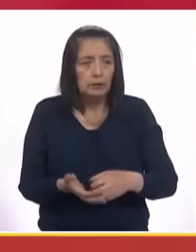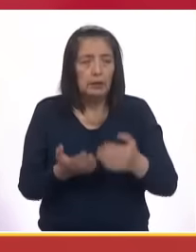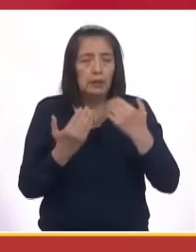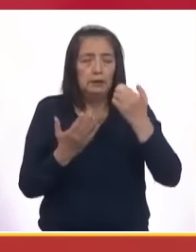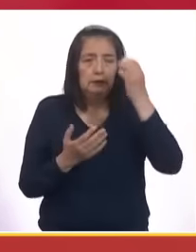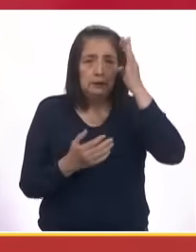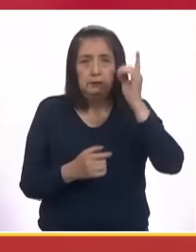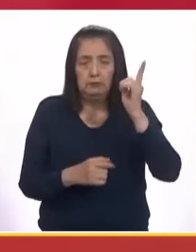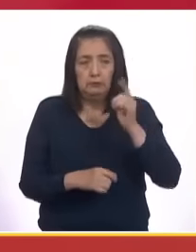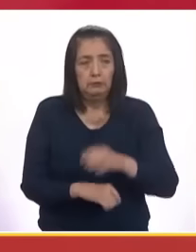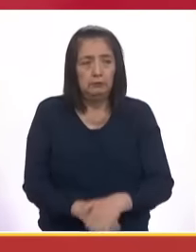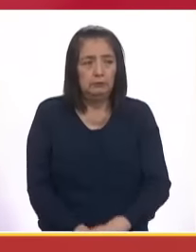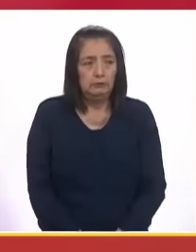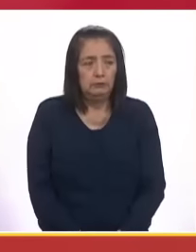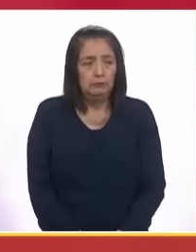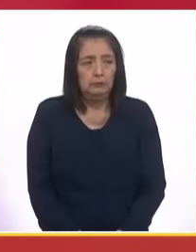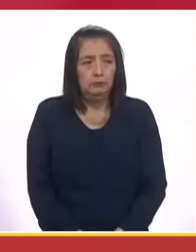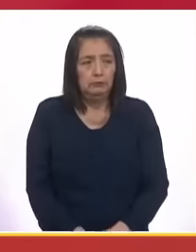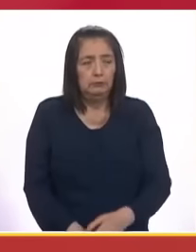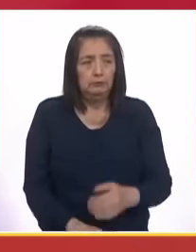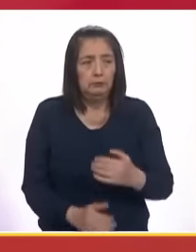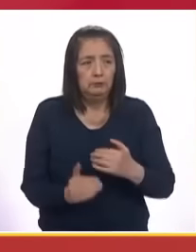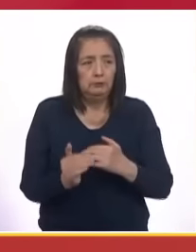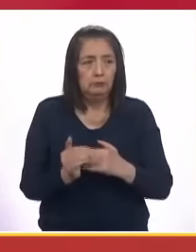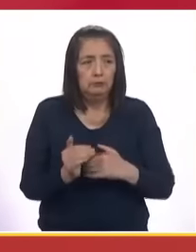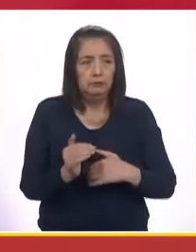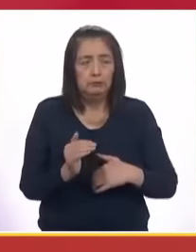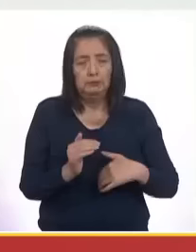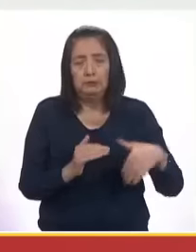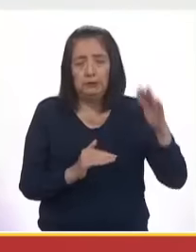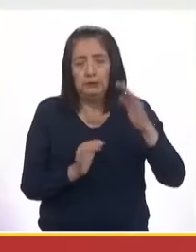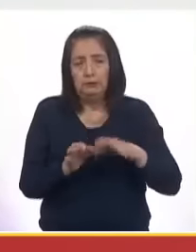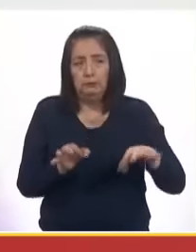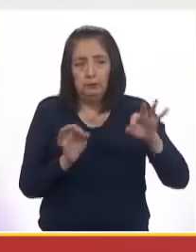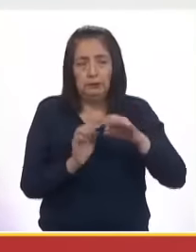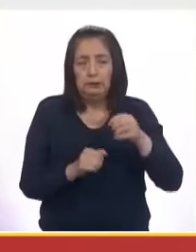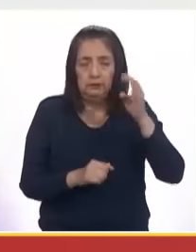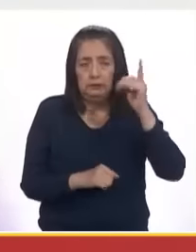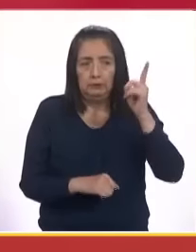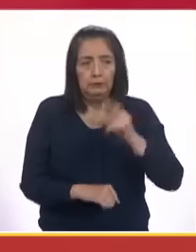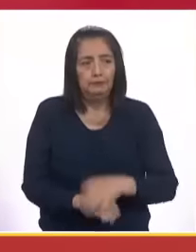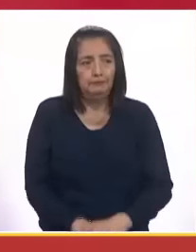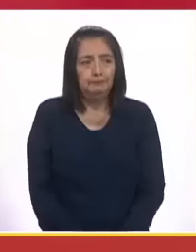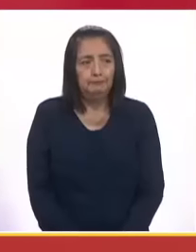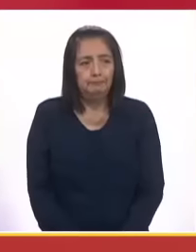agradece a Dios por sobre todas las cosas.